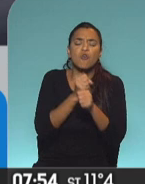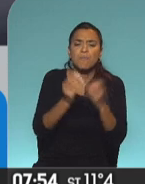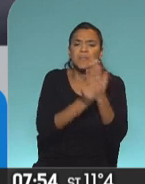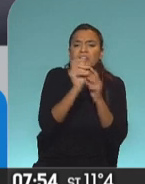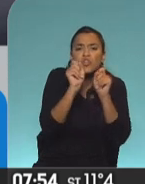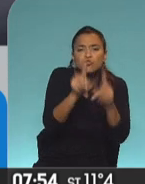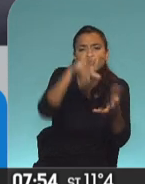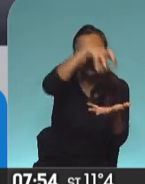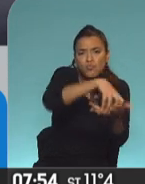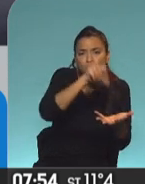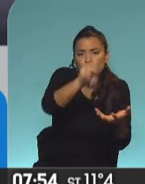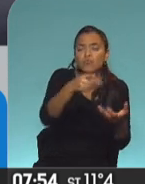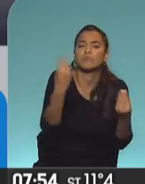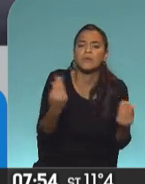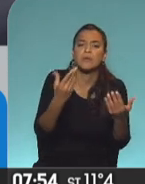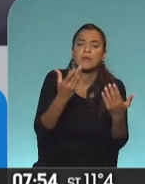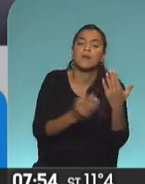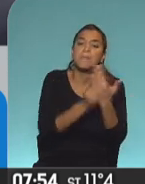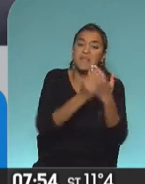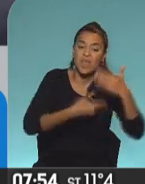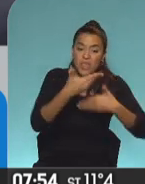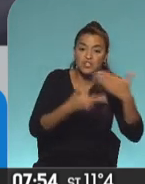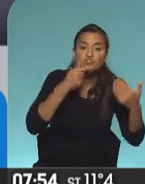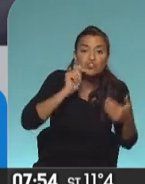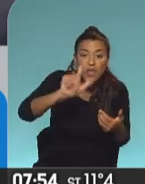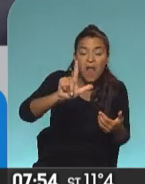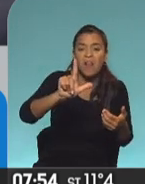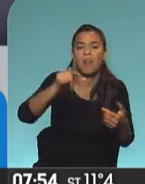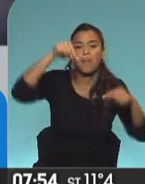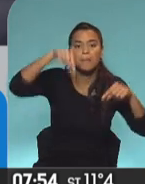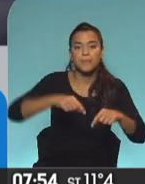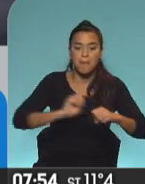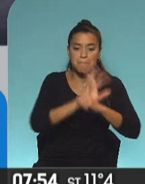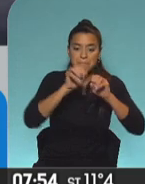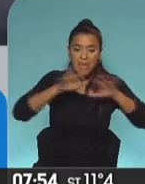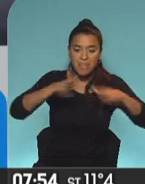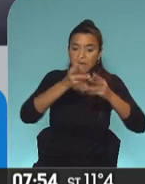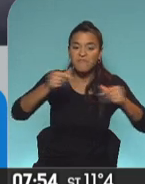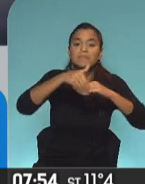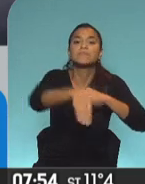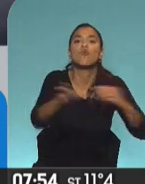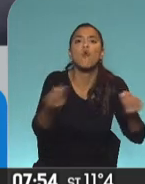ministerio, ministerio nada más y nada menos que de desarrollo social en la pospandemia en el país?